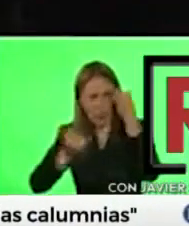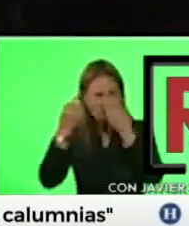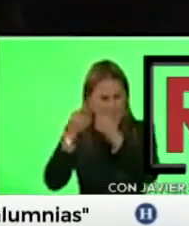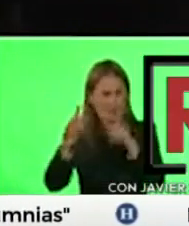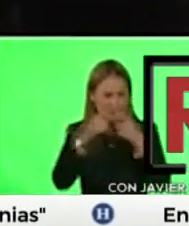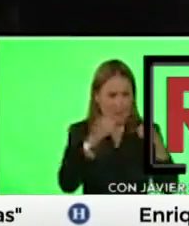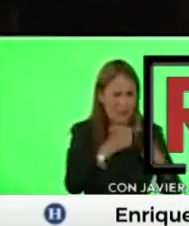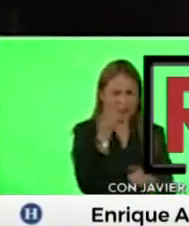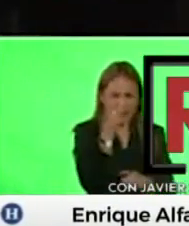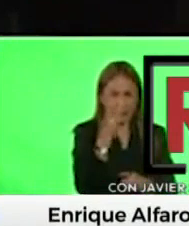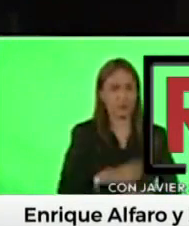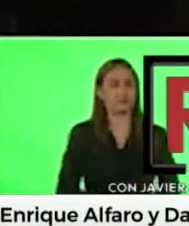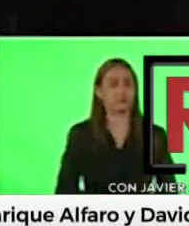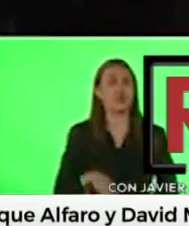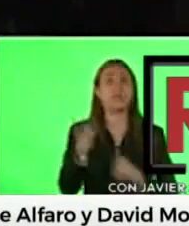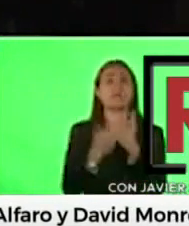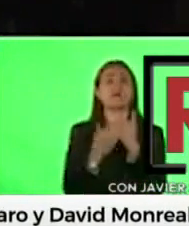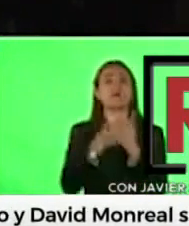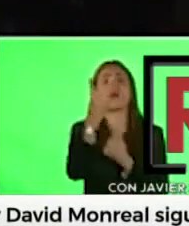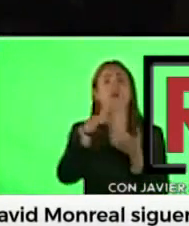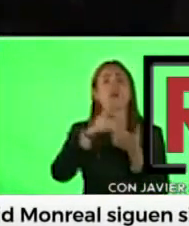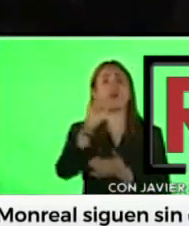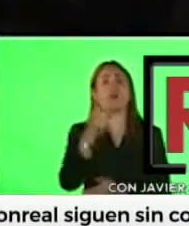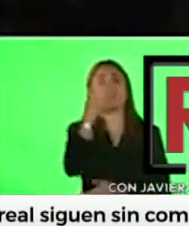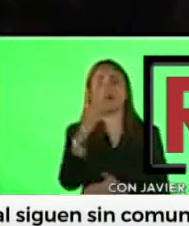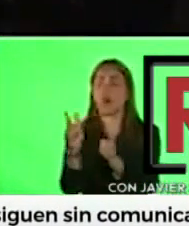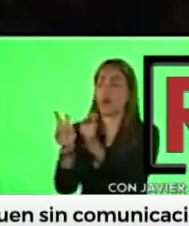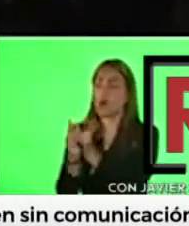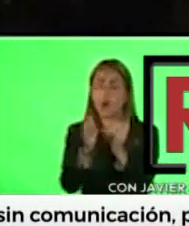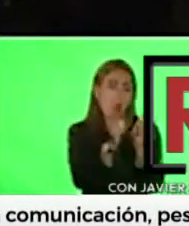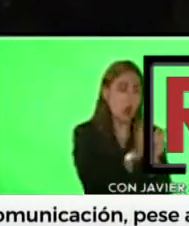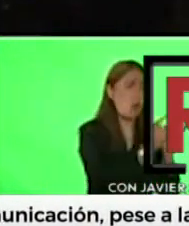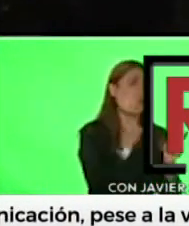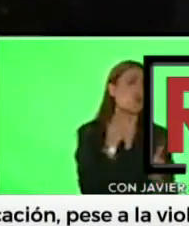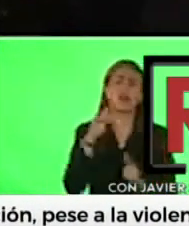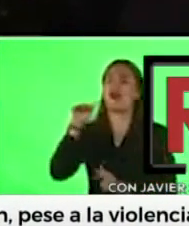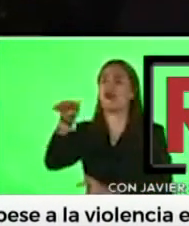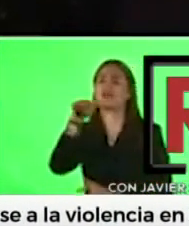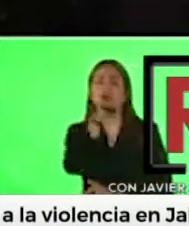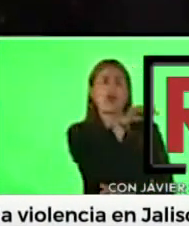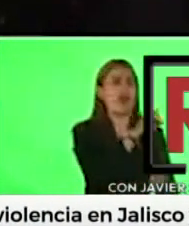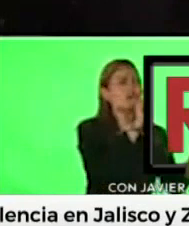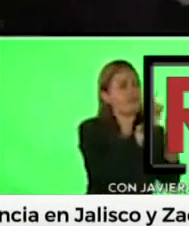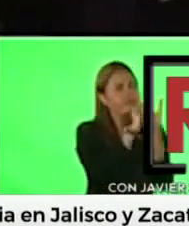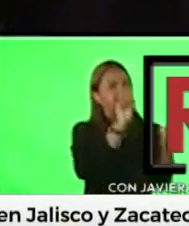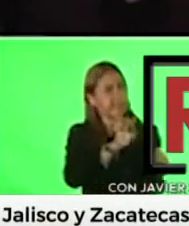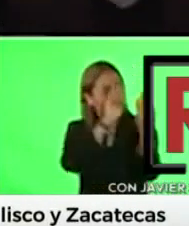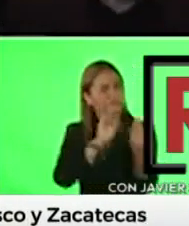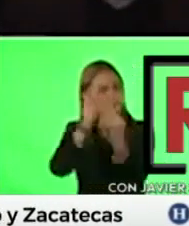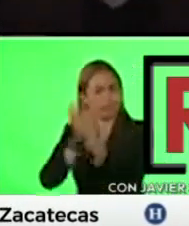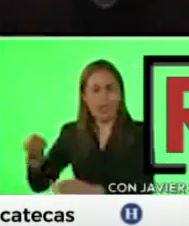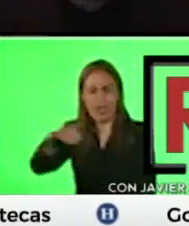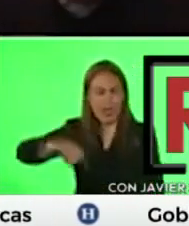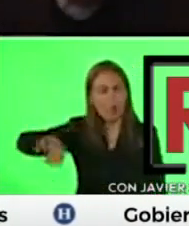irse un poco más a fondo. Movimiento Ciudadano el año pasado hizo ejercicios de este tipo también para hacer su agenda, entonces creo que de ahí quizá traen la